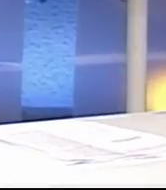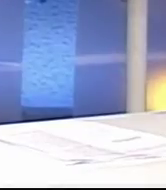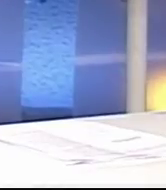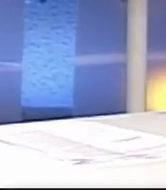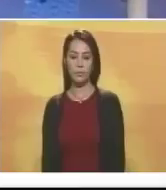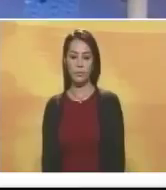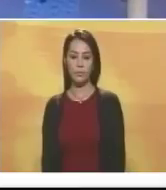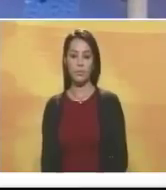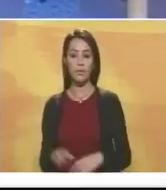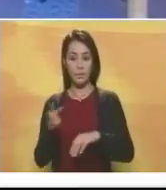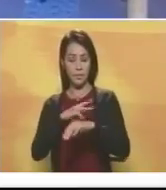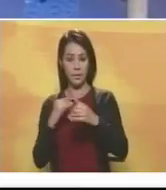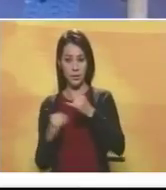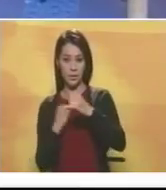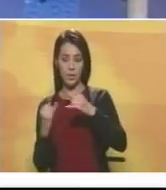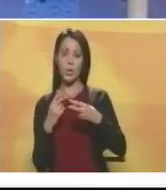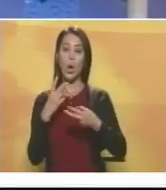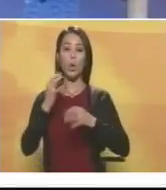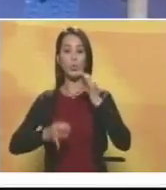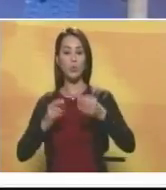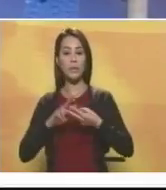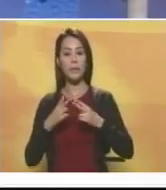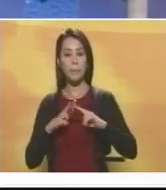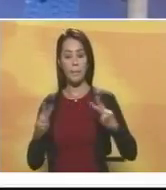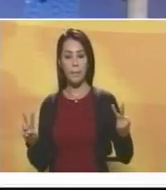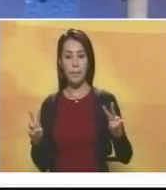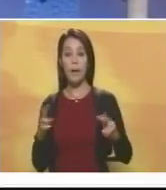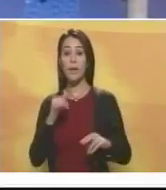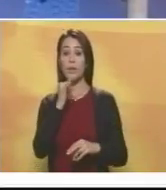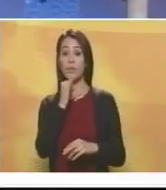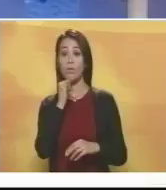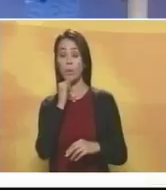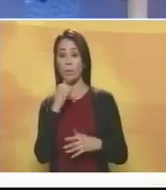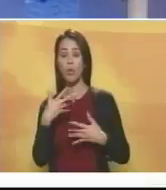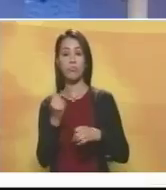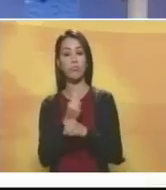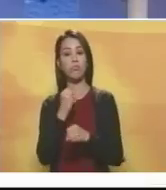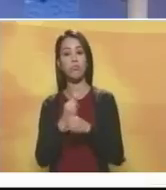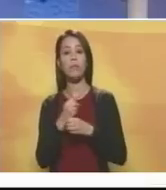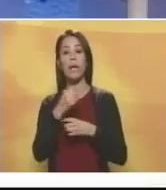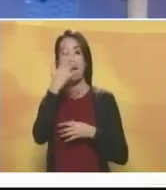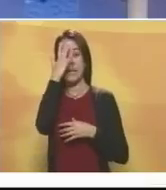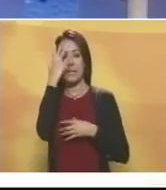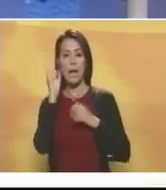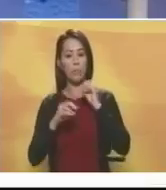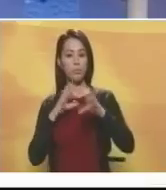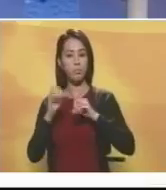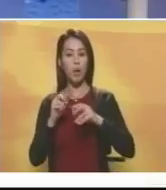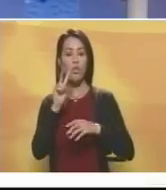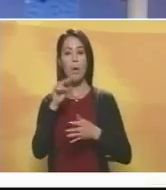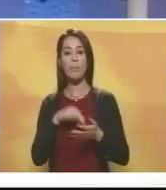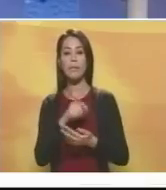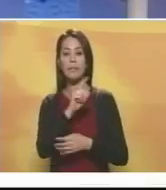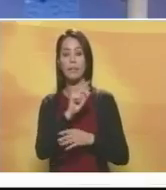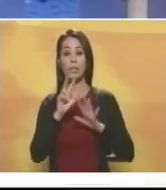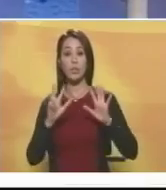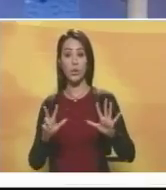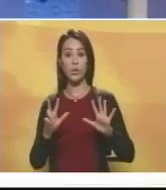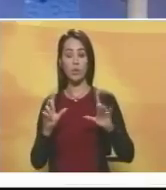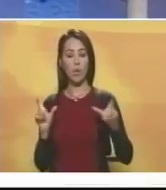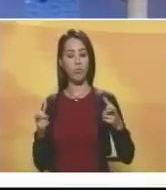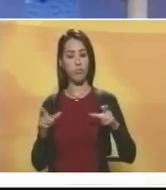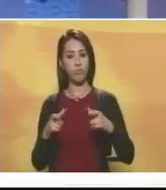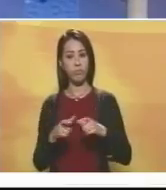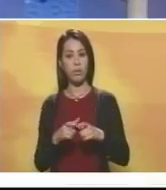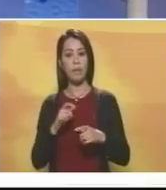Continuamos. El ministro de Interior, Justicia y Paz, Néstor Reverol, señaló que durante el operativo Carnavales Seguros 2018 se redujo